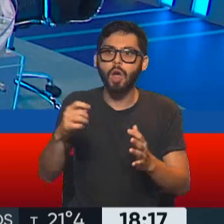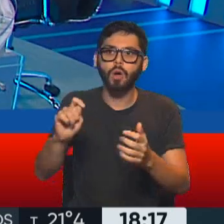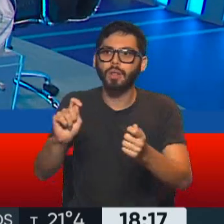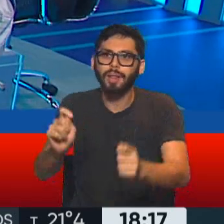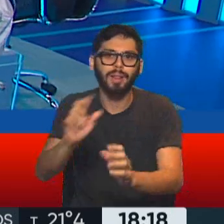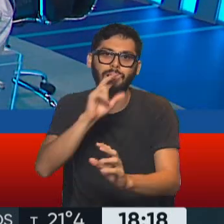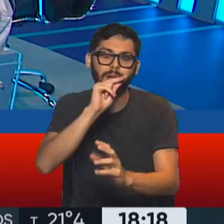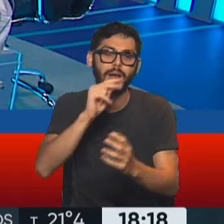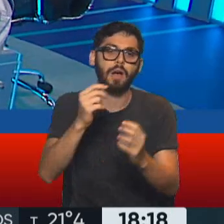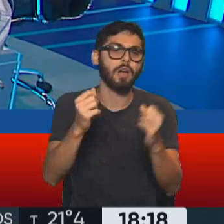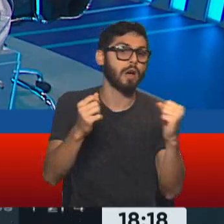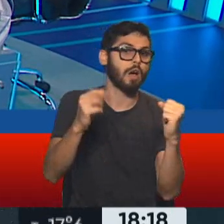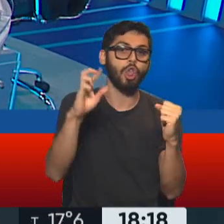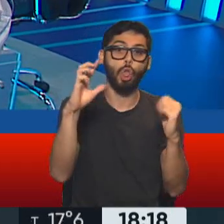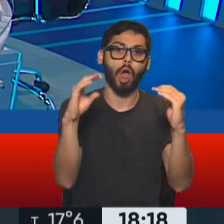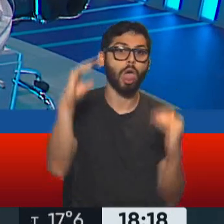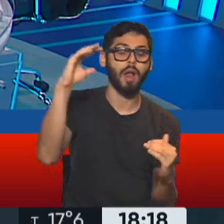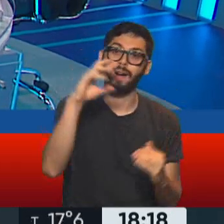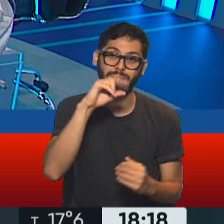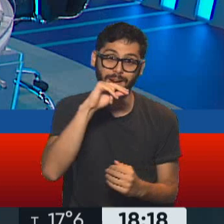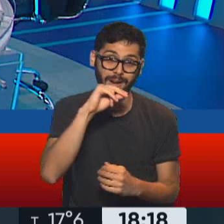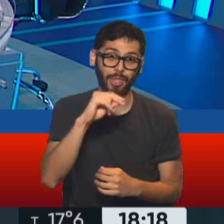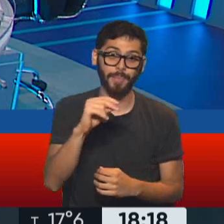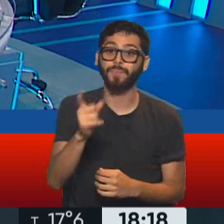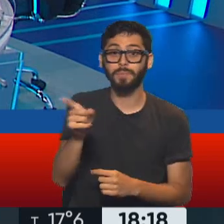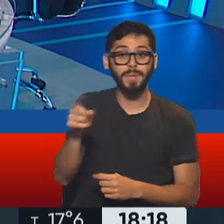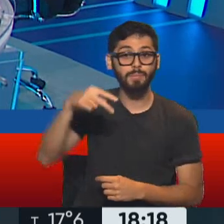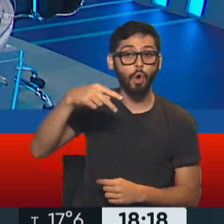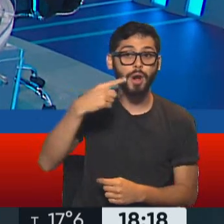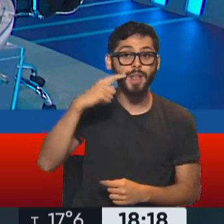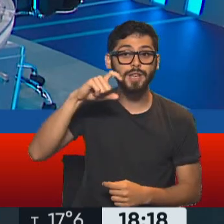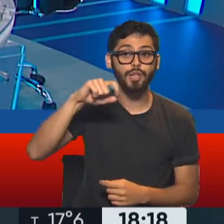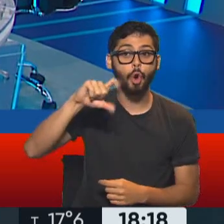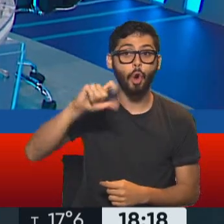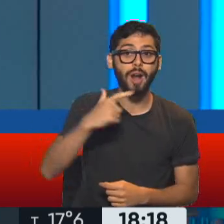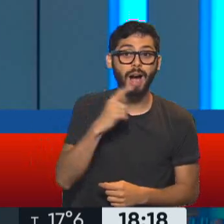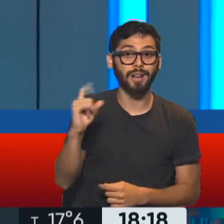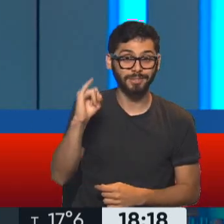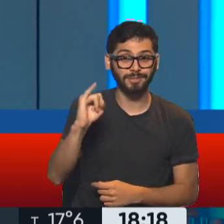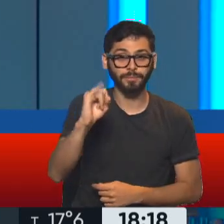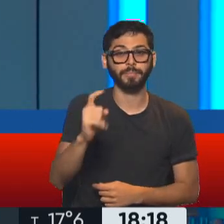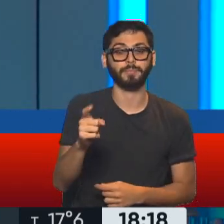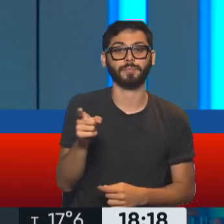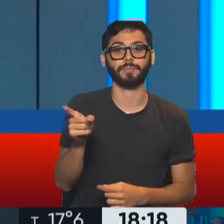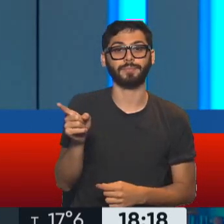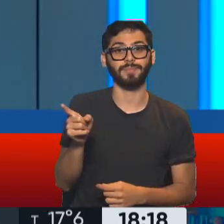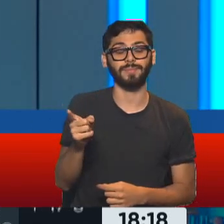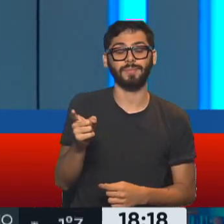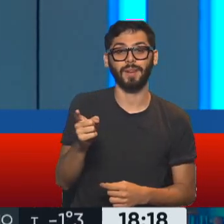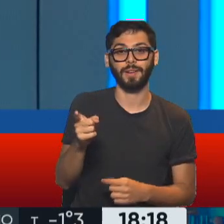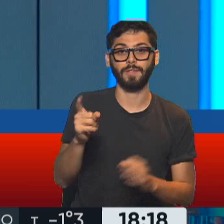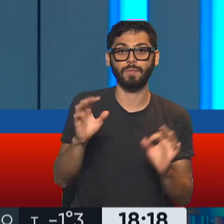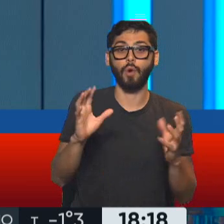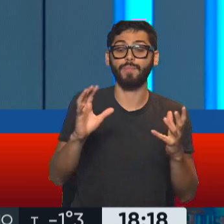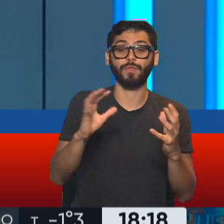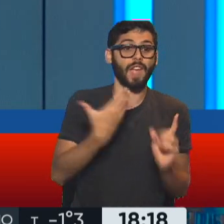devaluación, entre otros puntos que vamos a seguir repasando. Pero es lo que estaba marcando Nicolás, ¿no? Claro. Que el tema de que esto que ha sido la fórmula